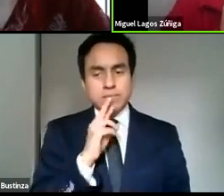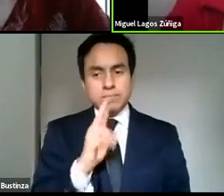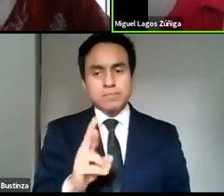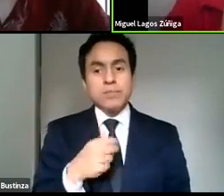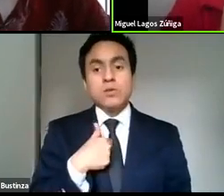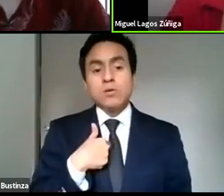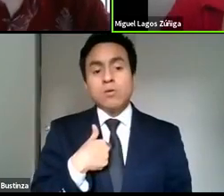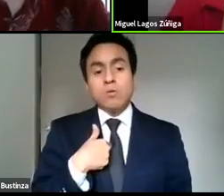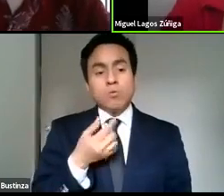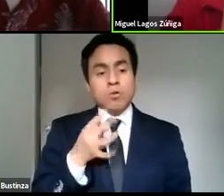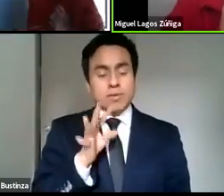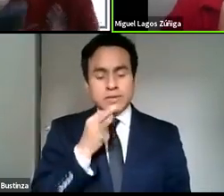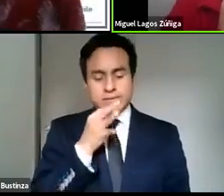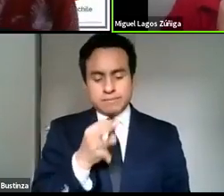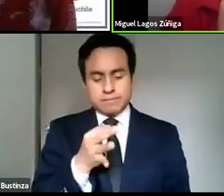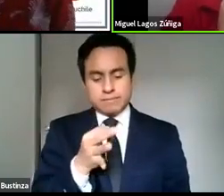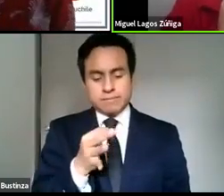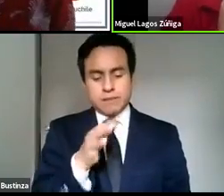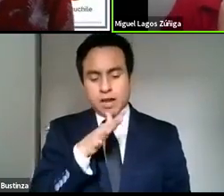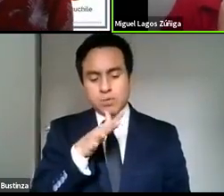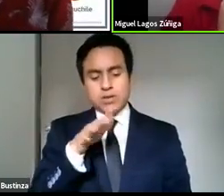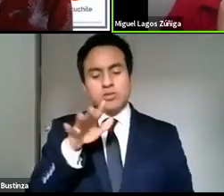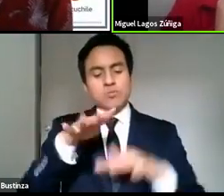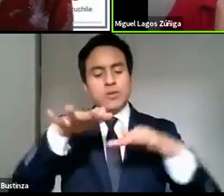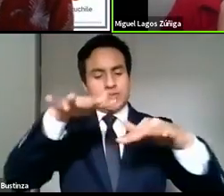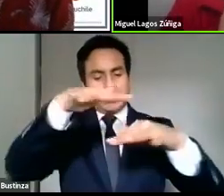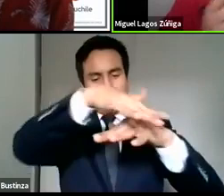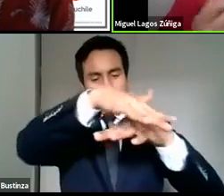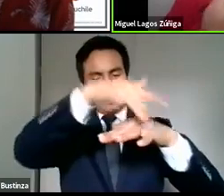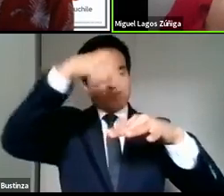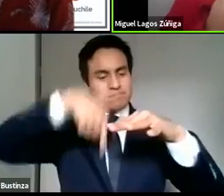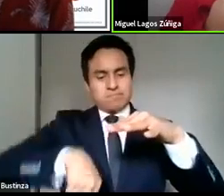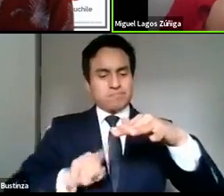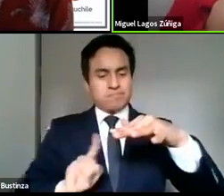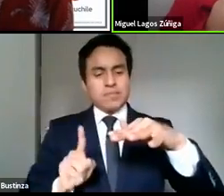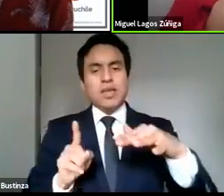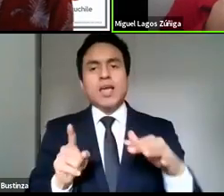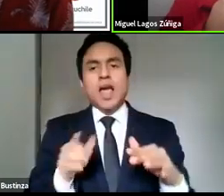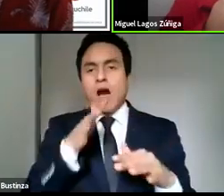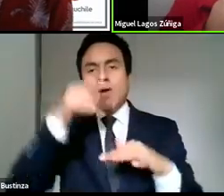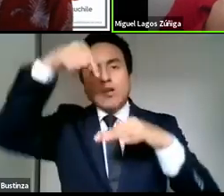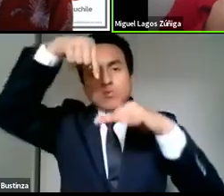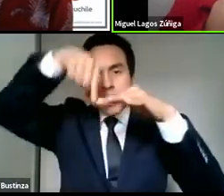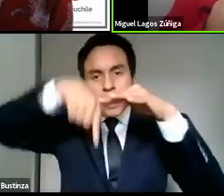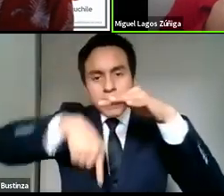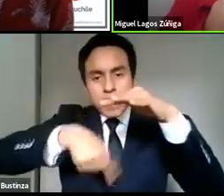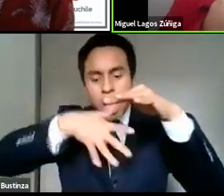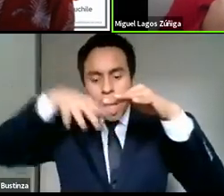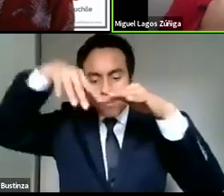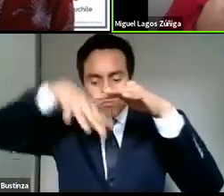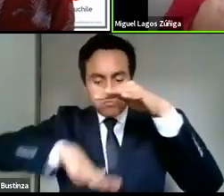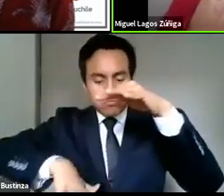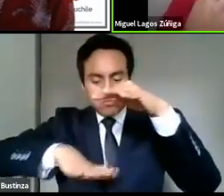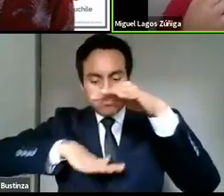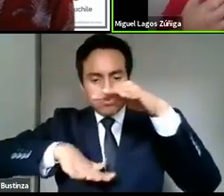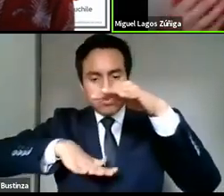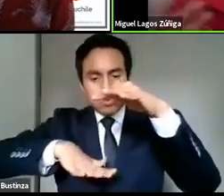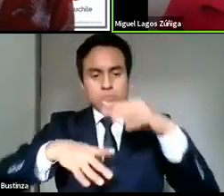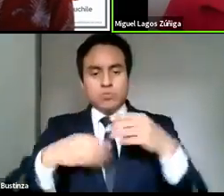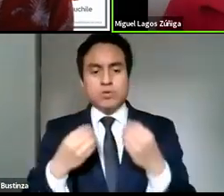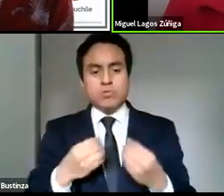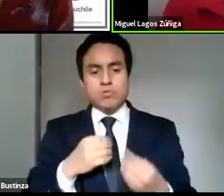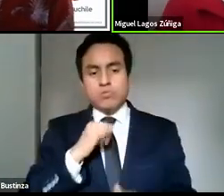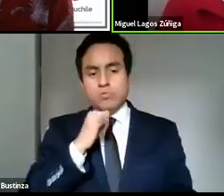acá solo me referí a las aguas superficiales. Y lo que pasa en las aguas subterráneas, bueno, no sé